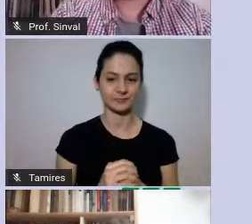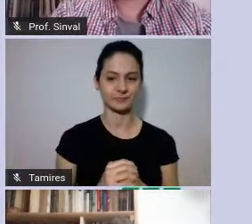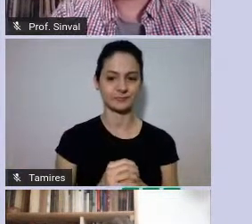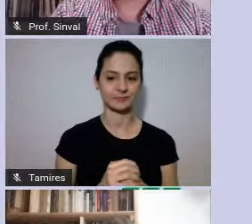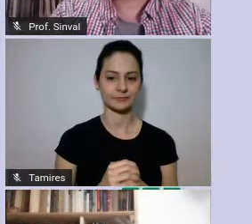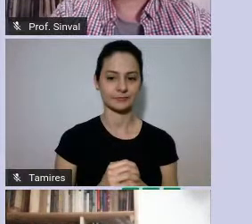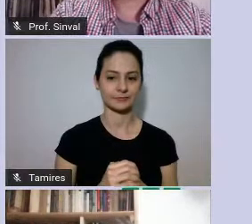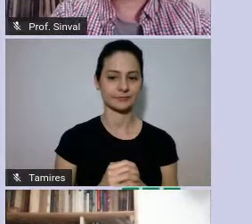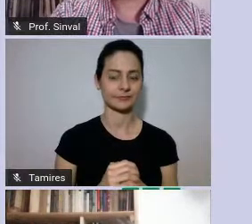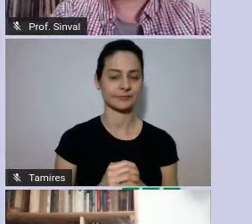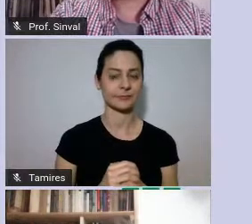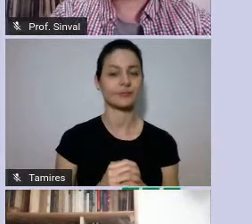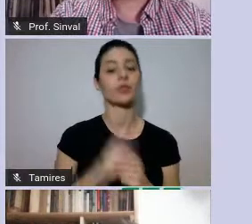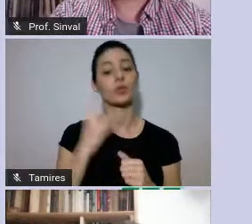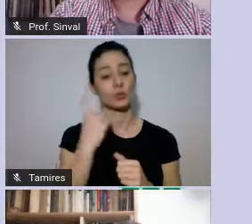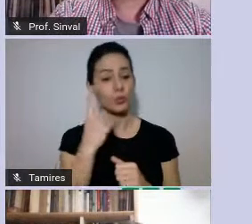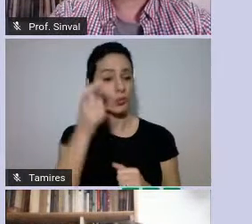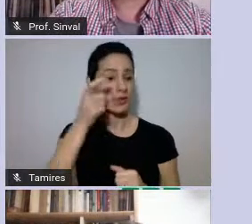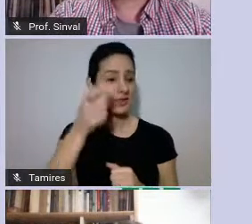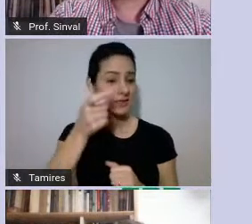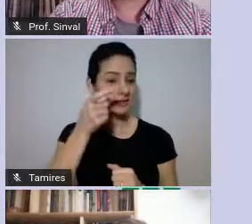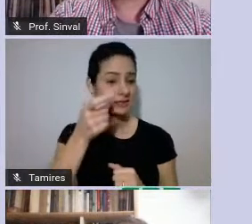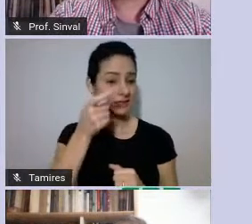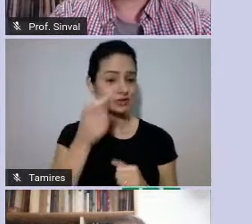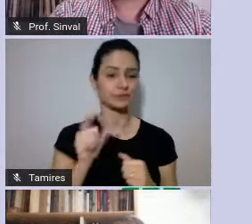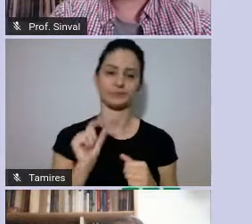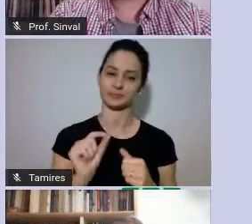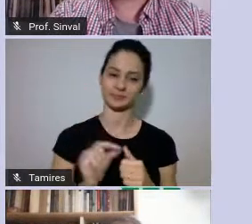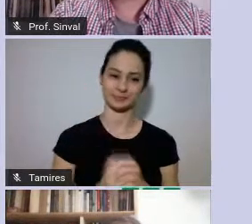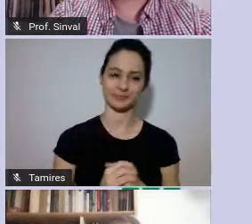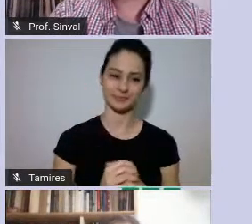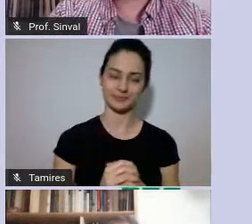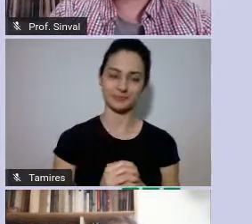Acá hay algo que es interesante porque